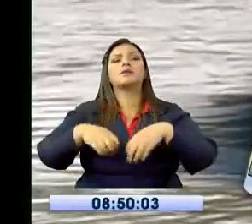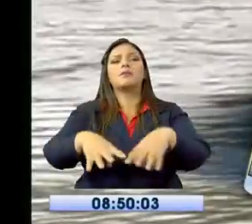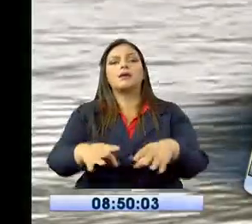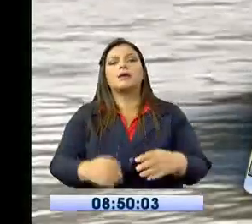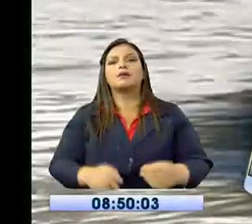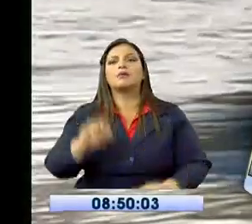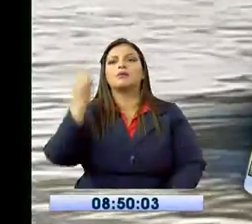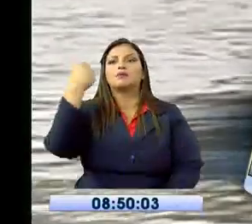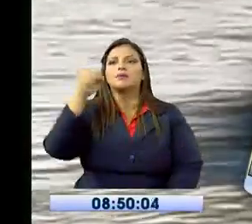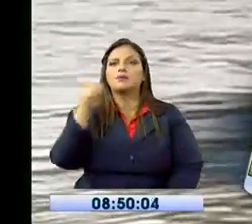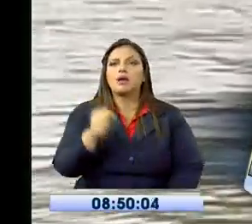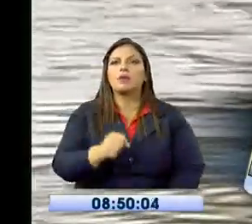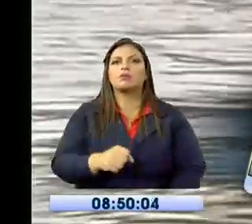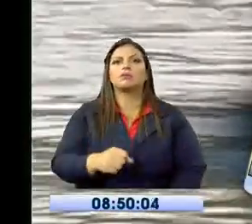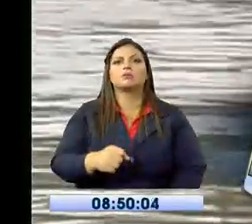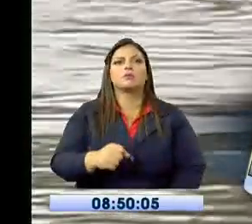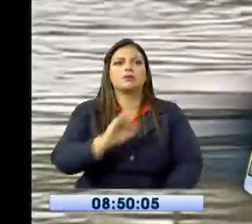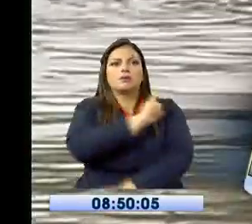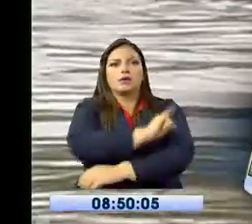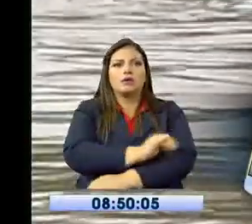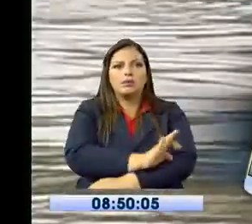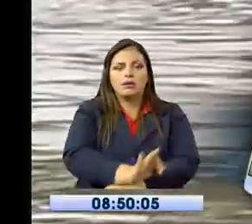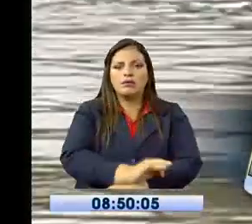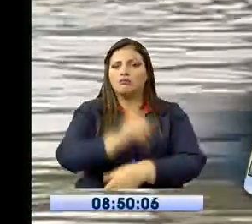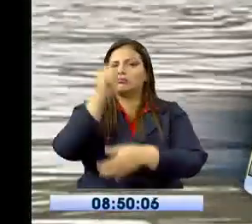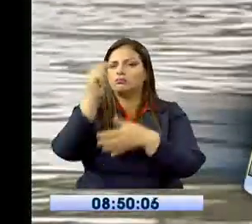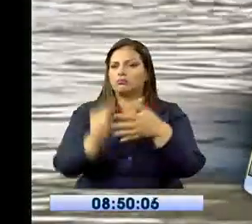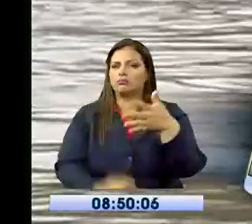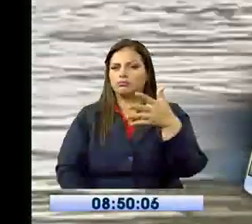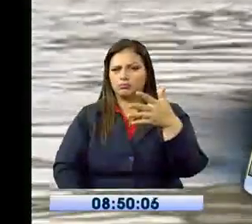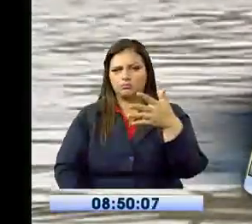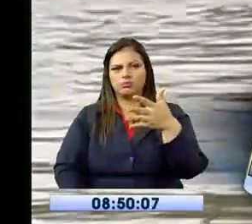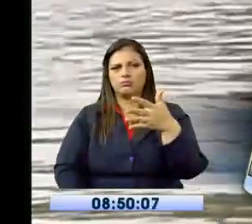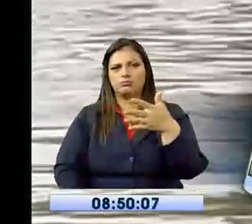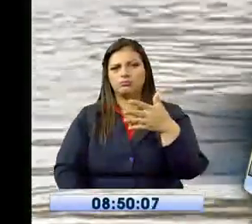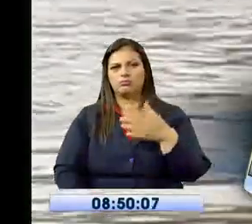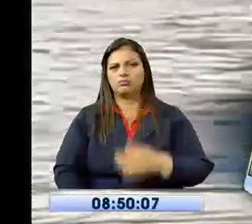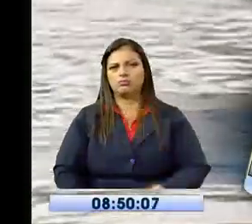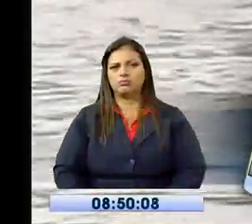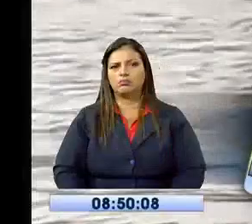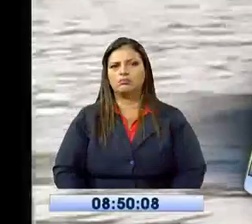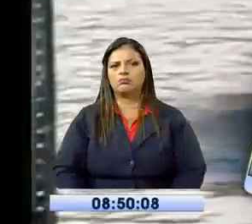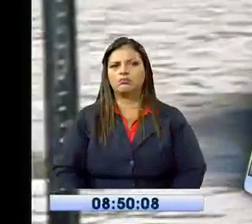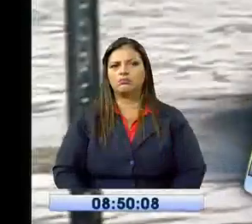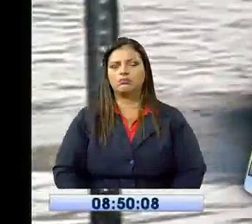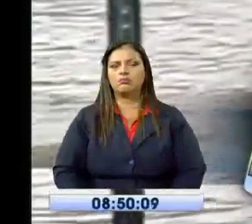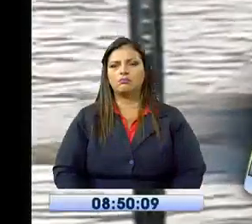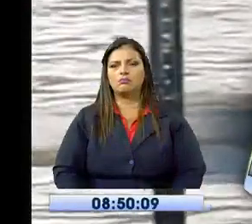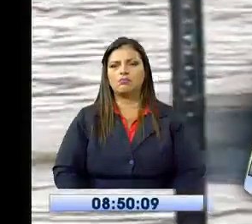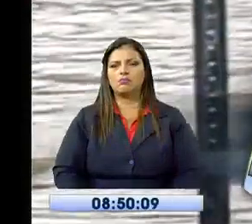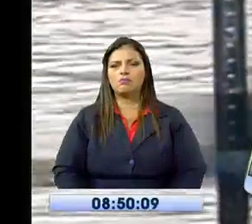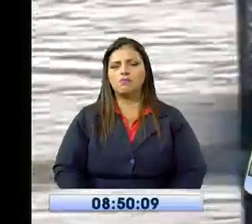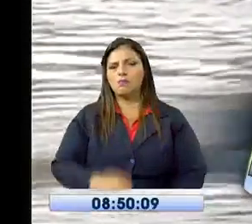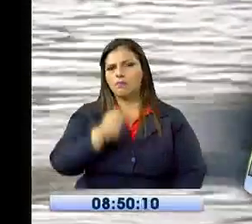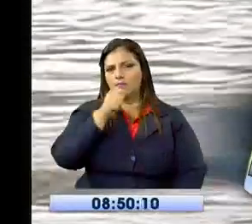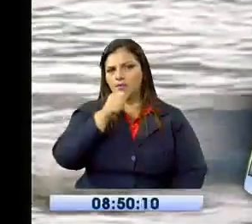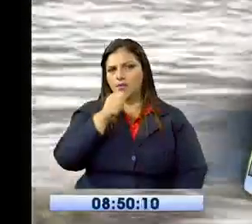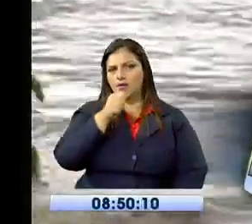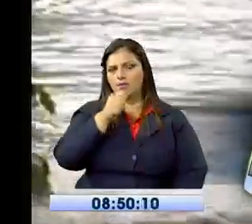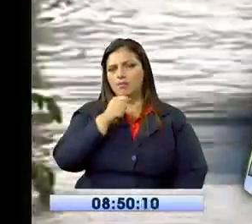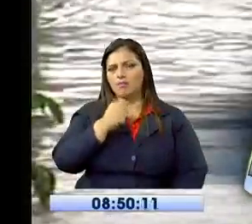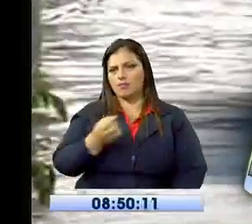Marte Roldós, Tancamarengo, etcétera, etcétera, ¿no? Aunque sí hay vía alterna. El día de ayer me cuentan que incluso estaba